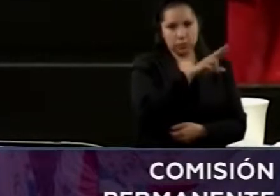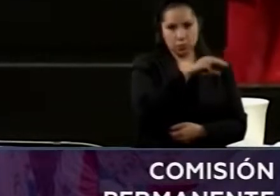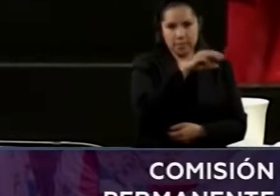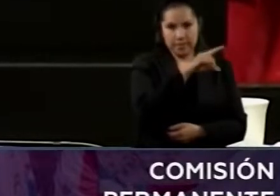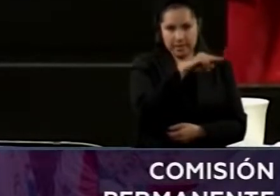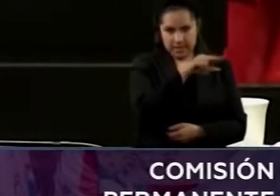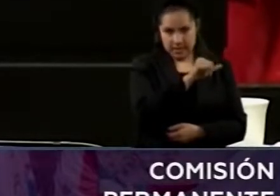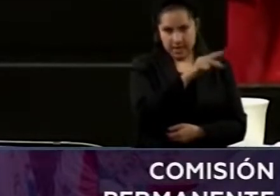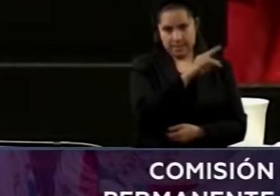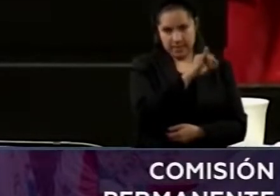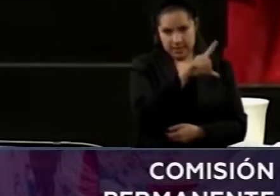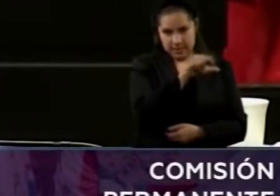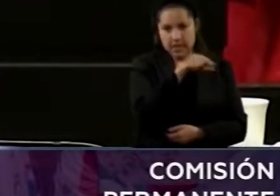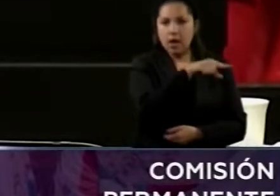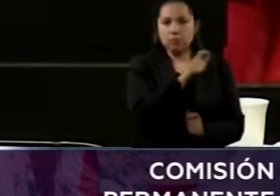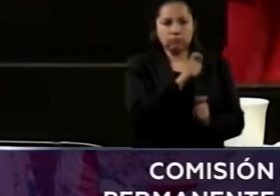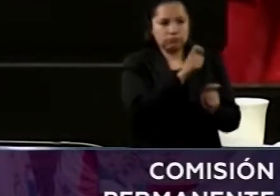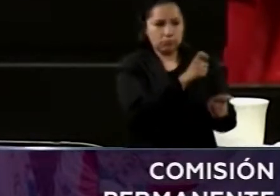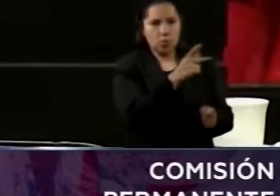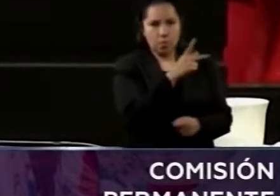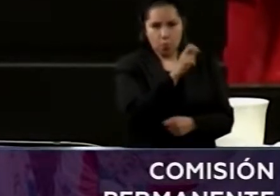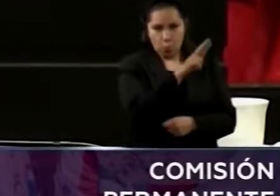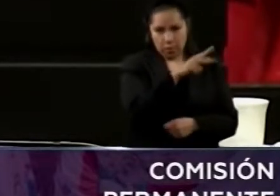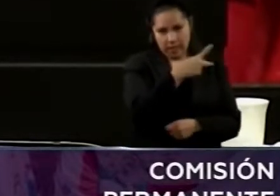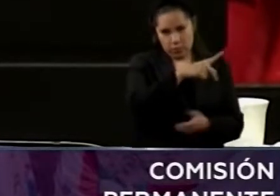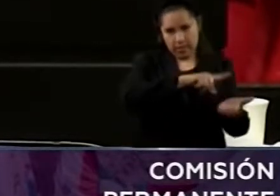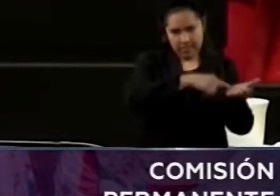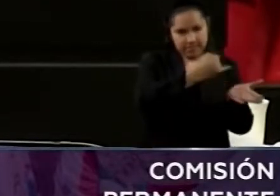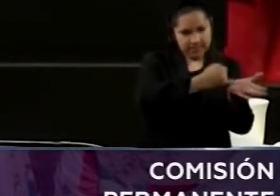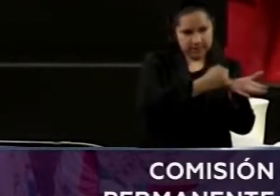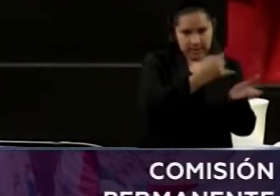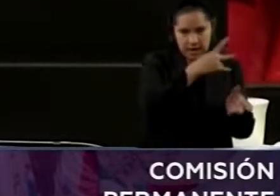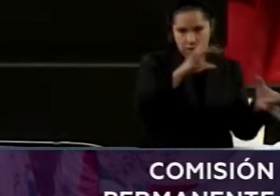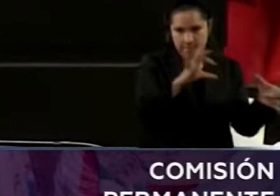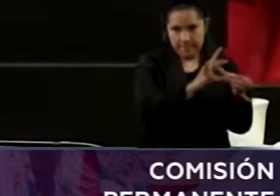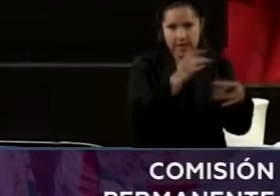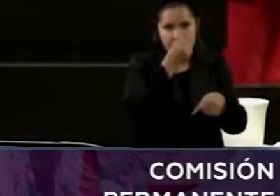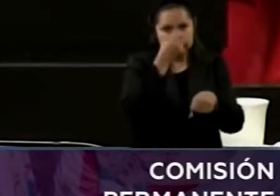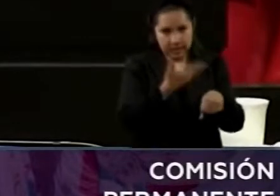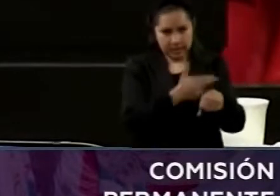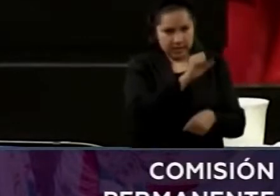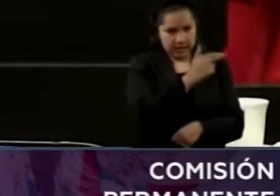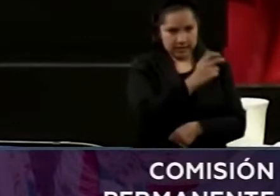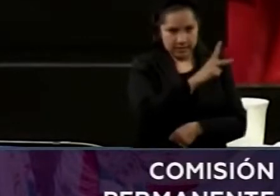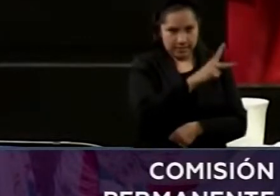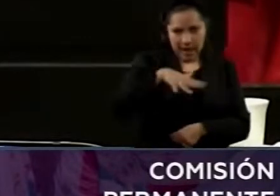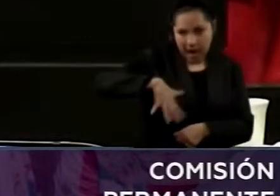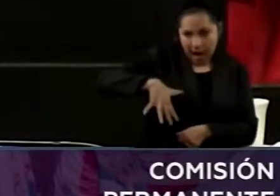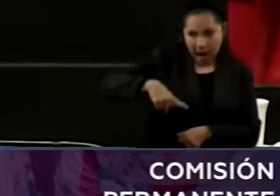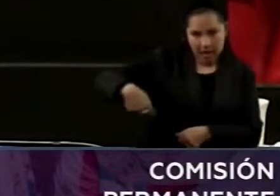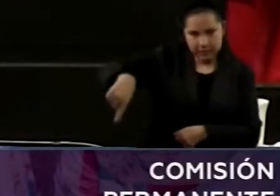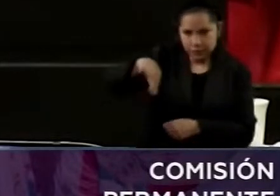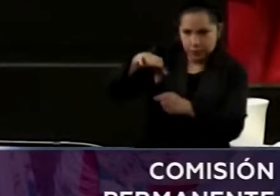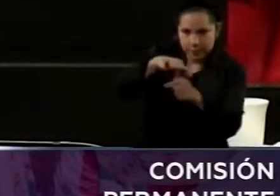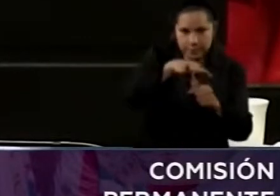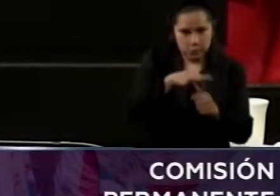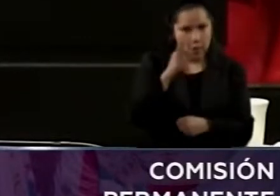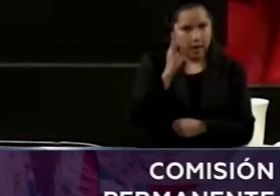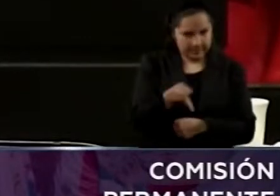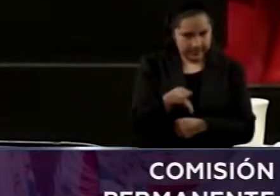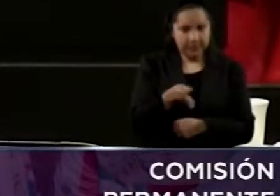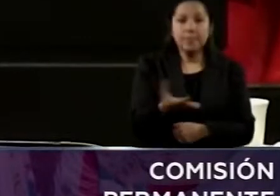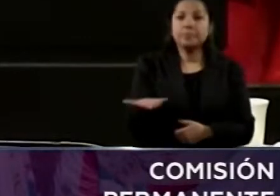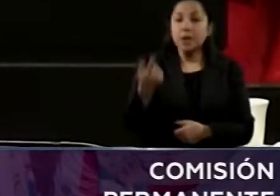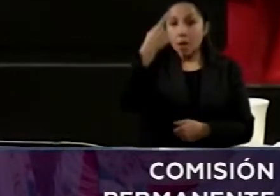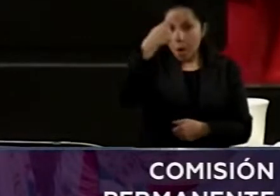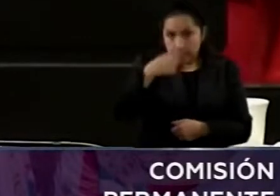cuyo nombramiento como Procurador Fiscal de la Federación de la Secretaría de Hacienda y Crédito Público acaba de ser aprobado por la Asamblea. Para que lo